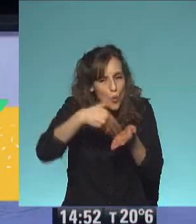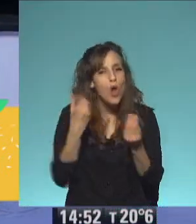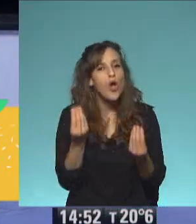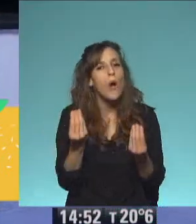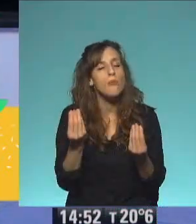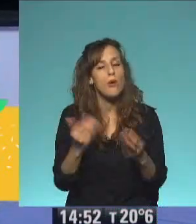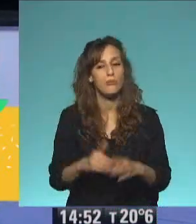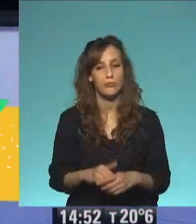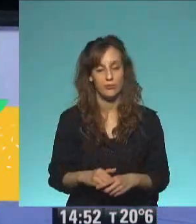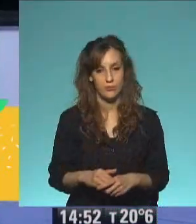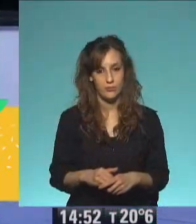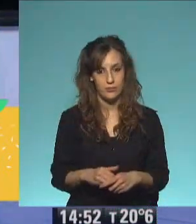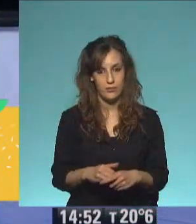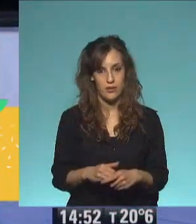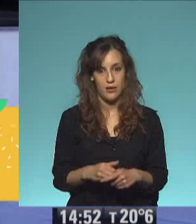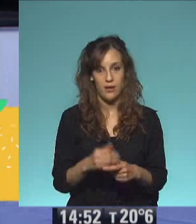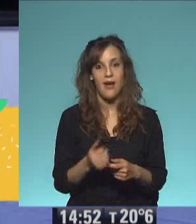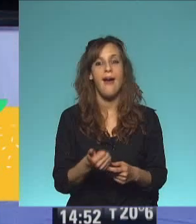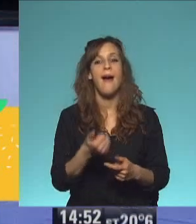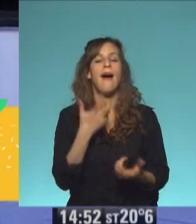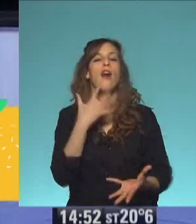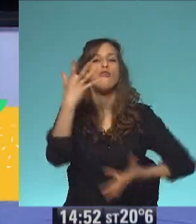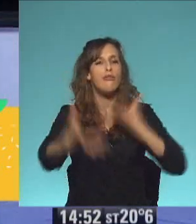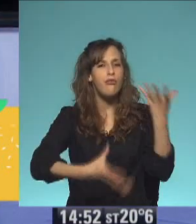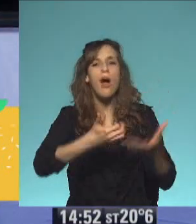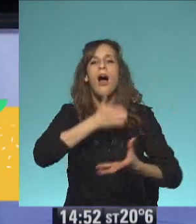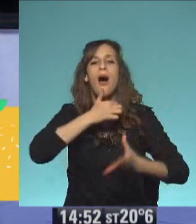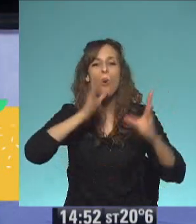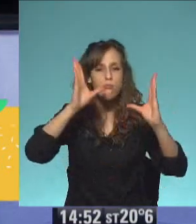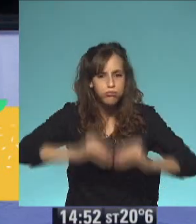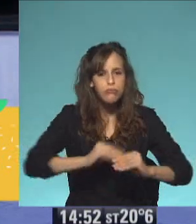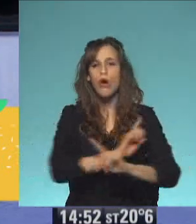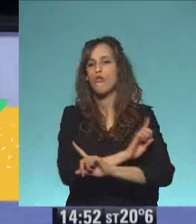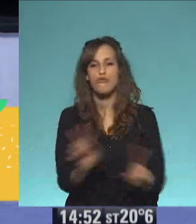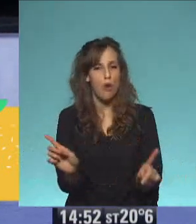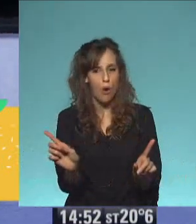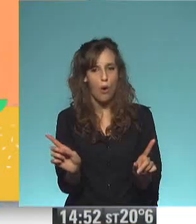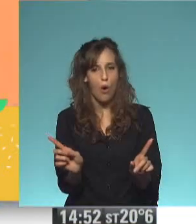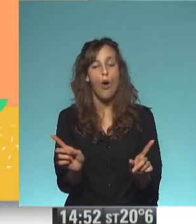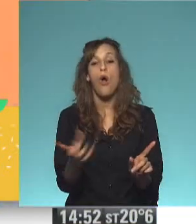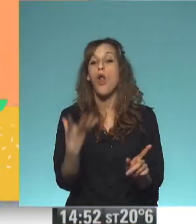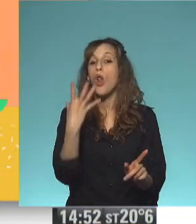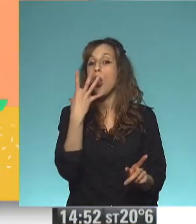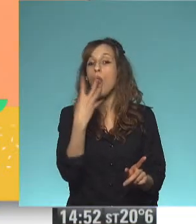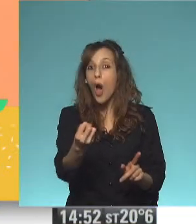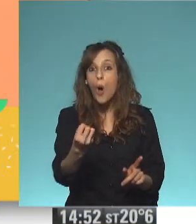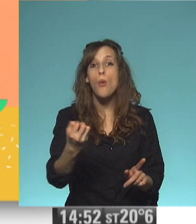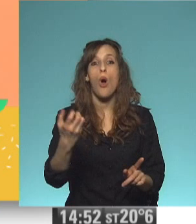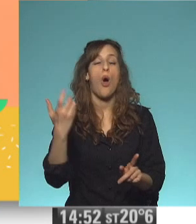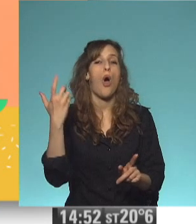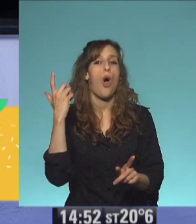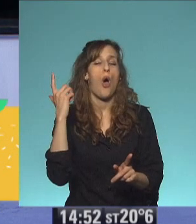No quiere tomar el agua. El agua no quiere apagar el fuego. El fuego no quiere quemar al palo. El palo no quiere pegarle al lobo.